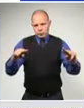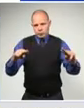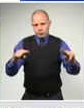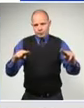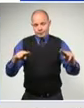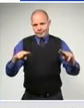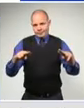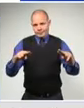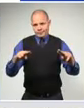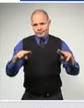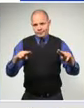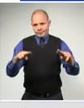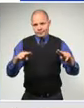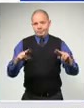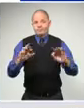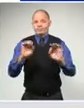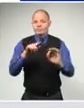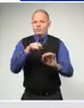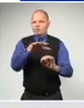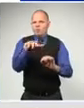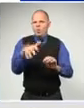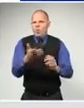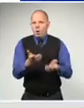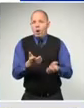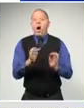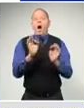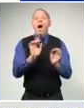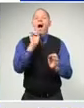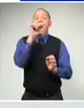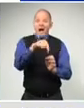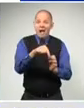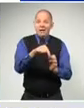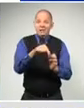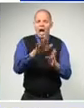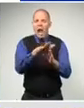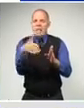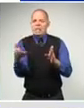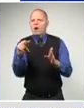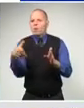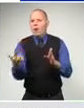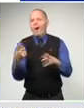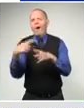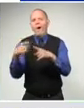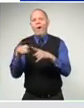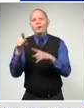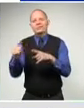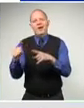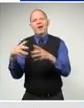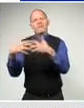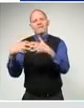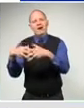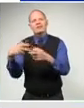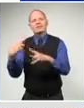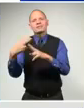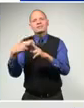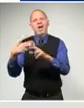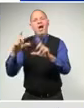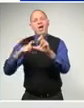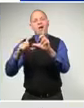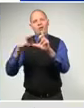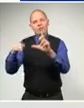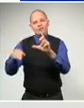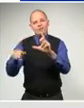estar en el mismo espacio donde está el combinado Victoria Girón, pues las acciones se abarcan a todo este